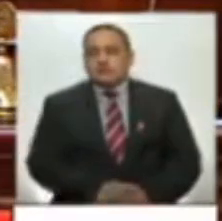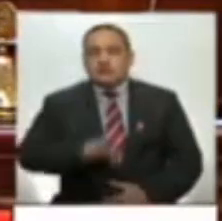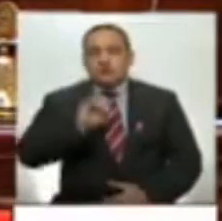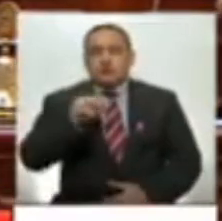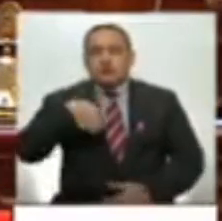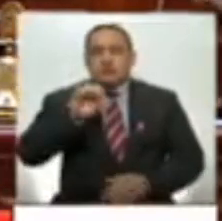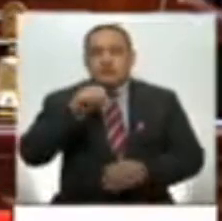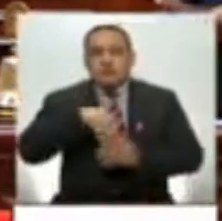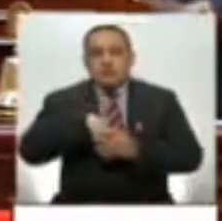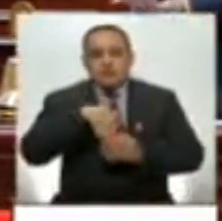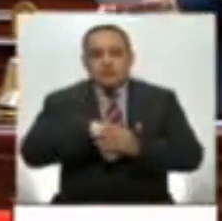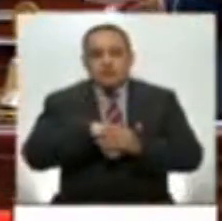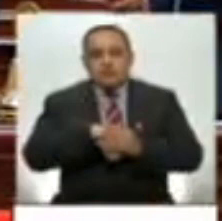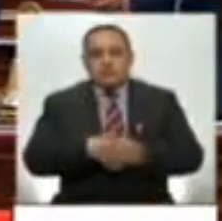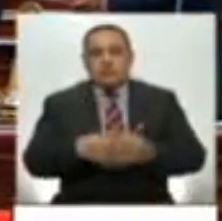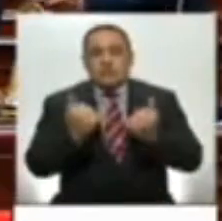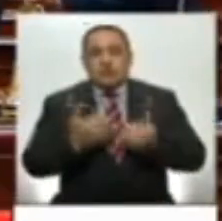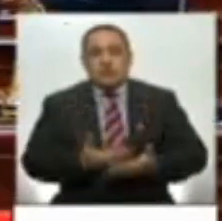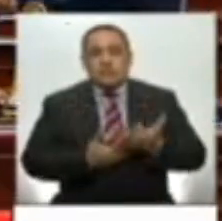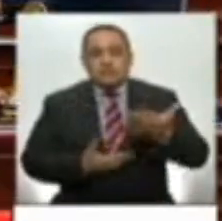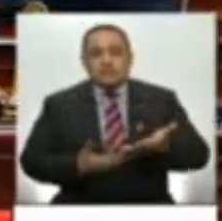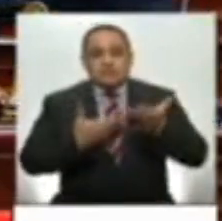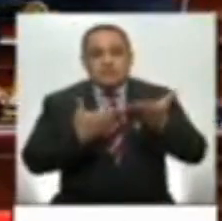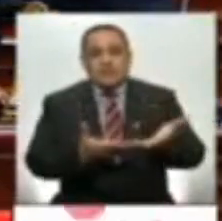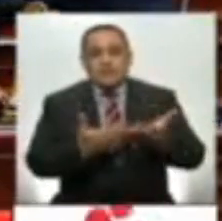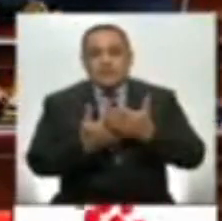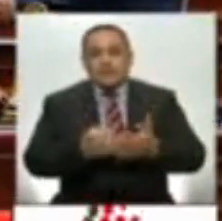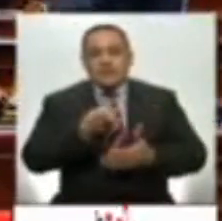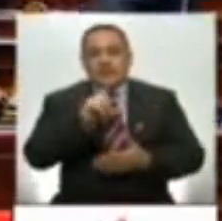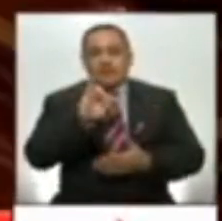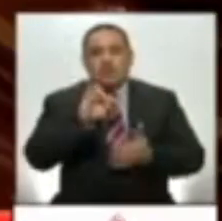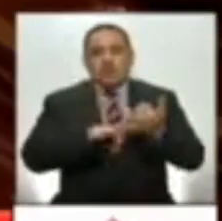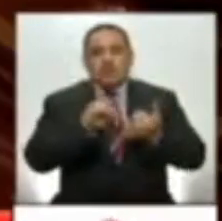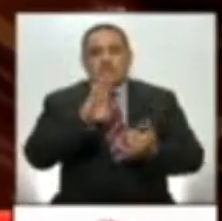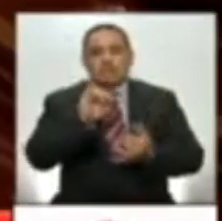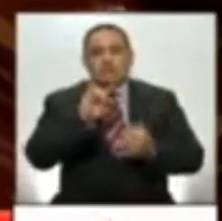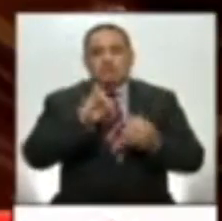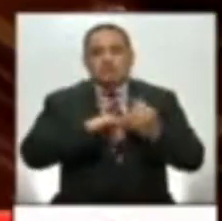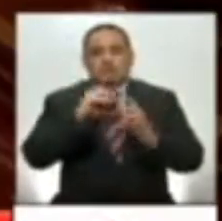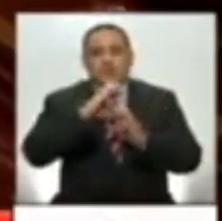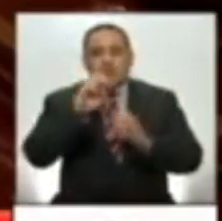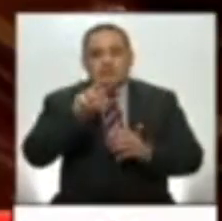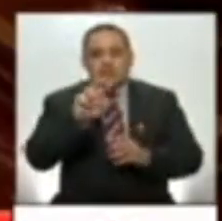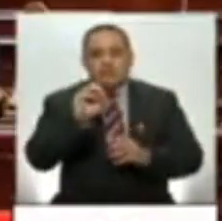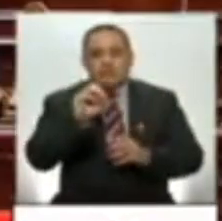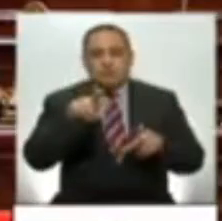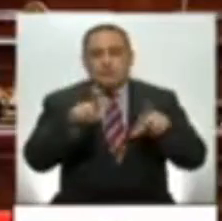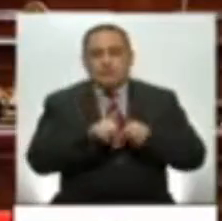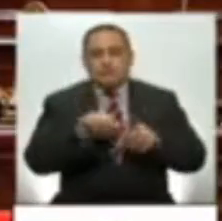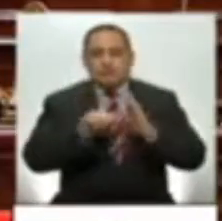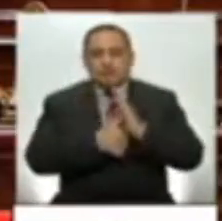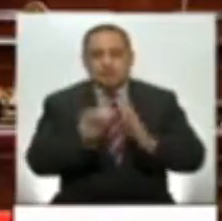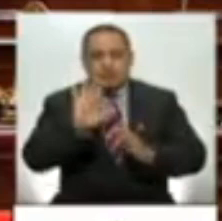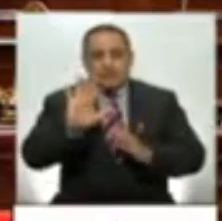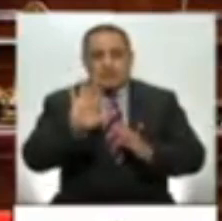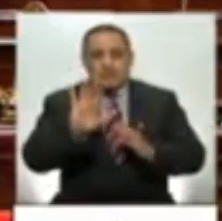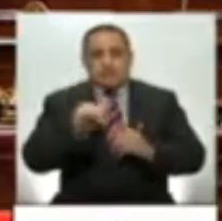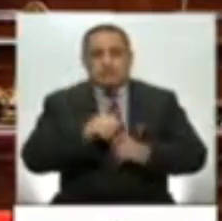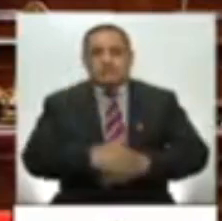Jurado Nacional de Elecciones, credencial otorgada a Luis Gustavo Cordero Yontay, DNI